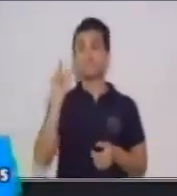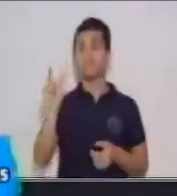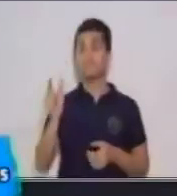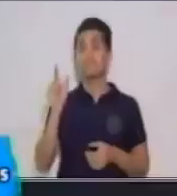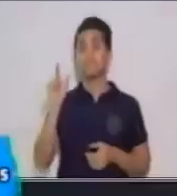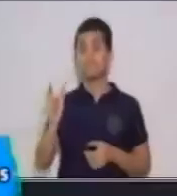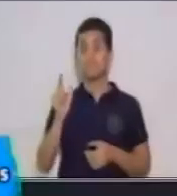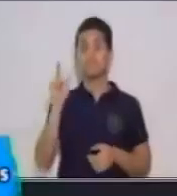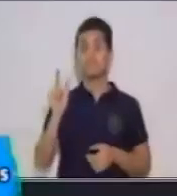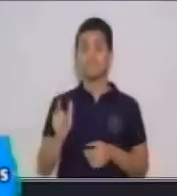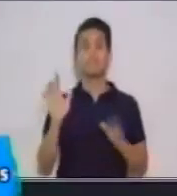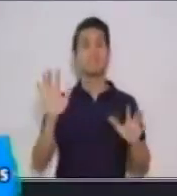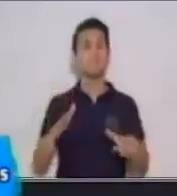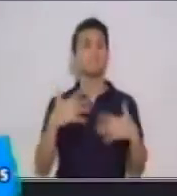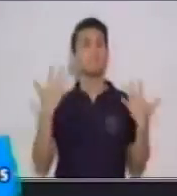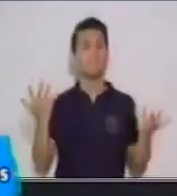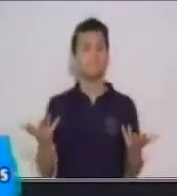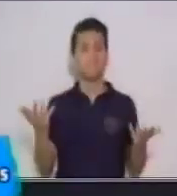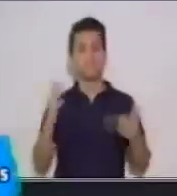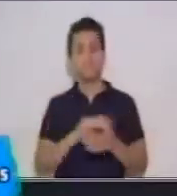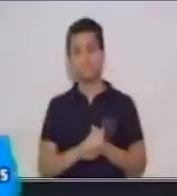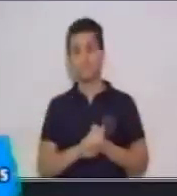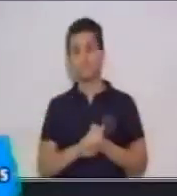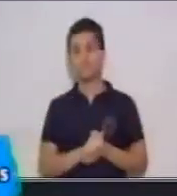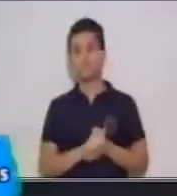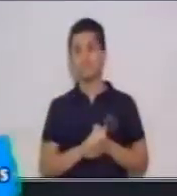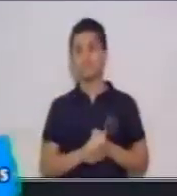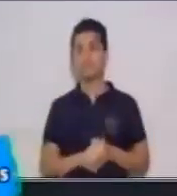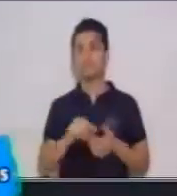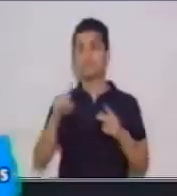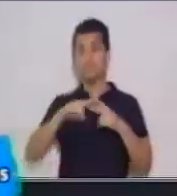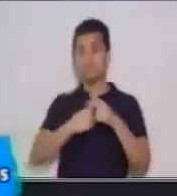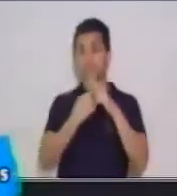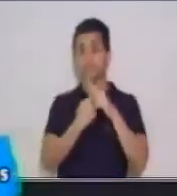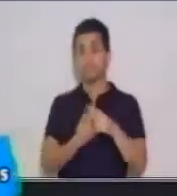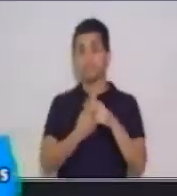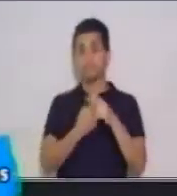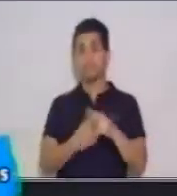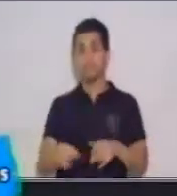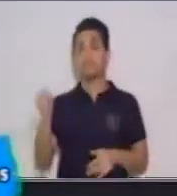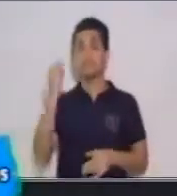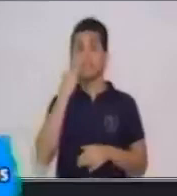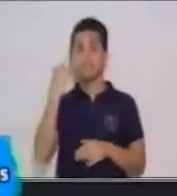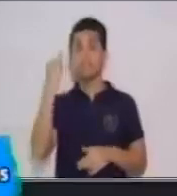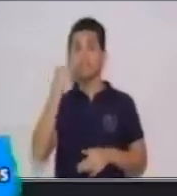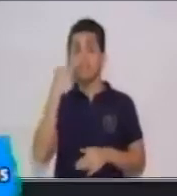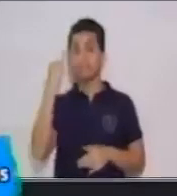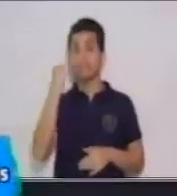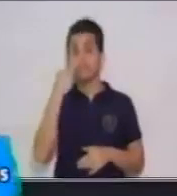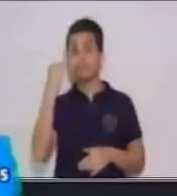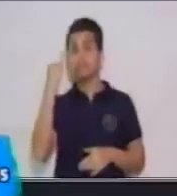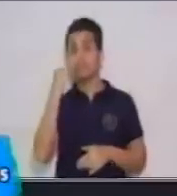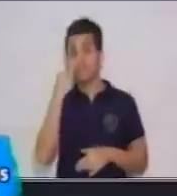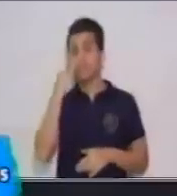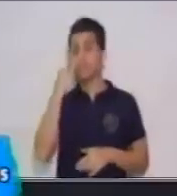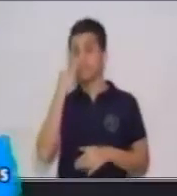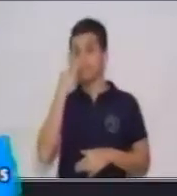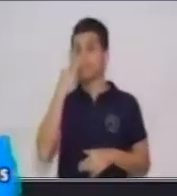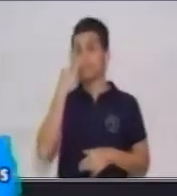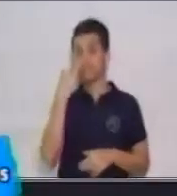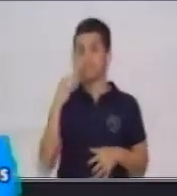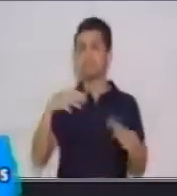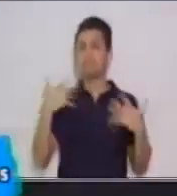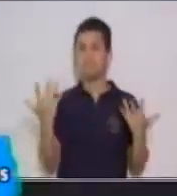Una cosita, ¿y qué cosita es? Empieza con la I.